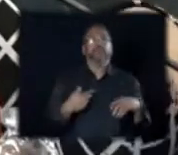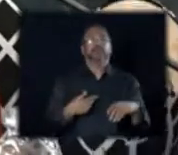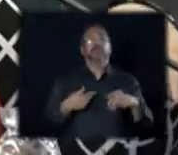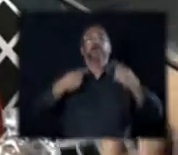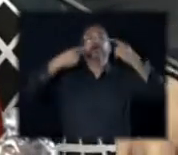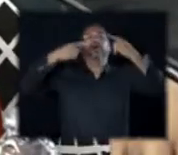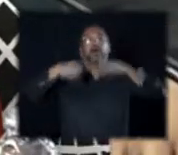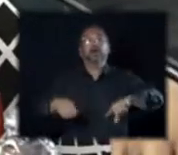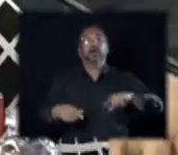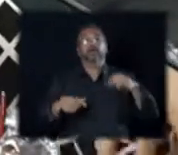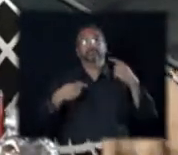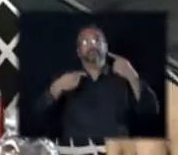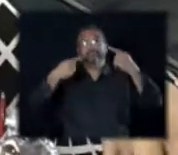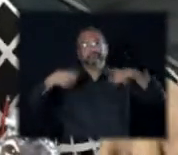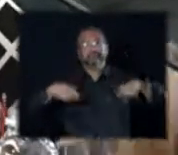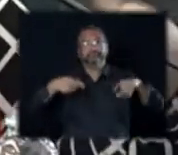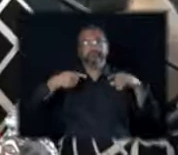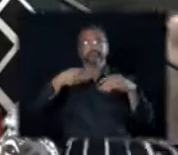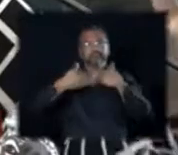con los saldos semanales.